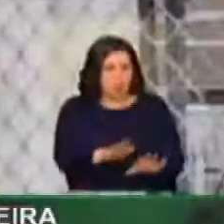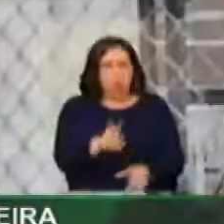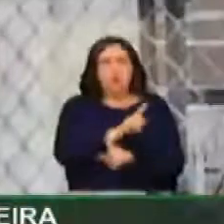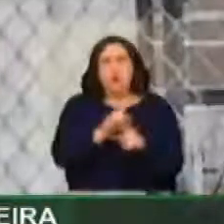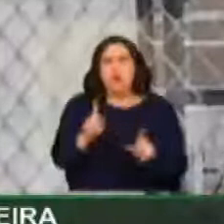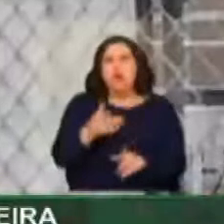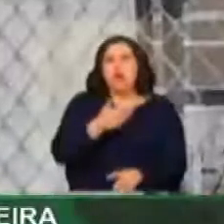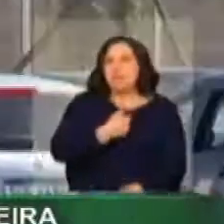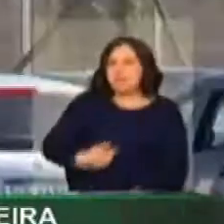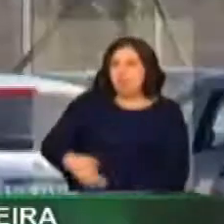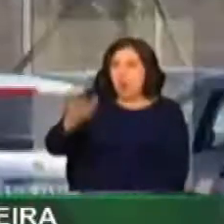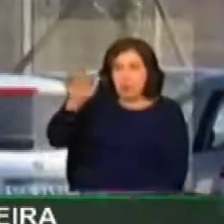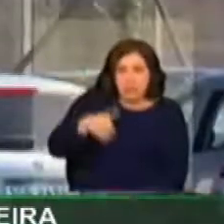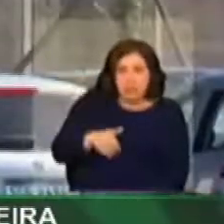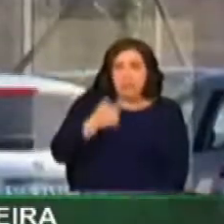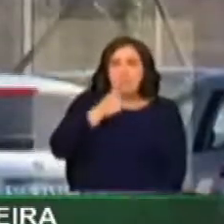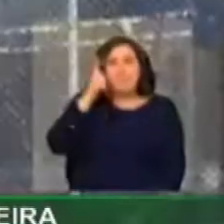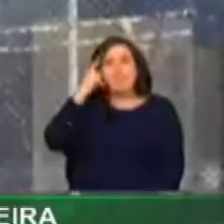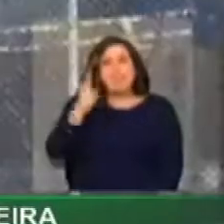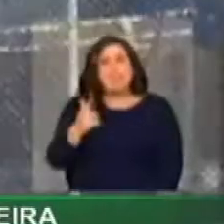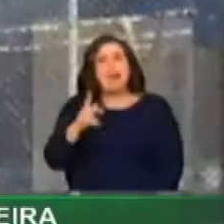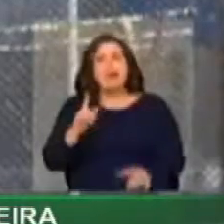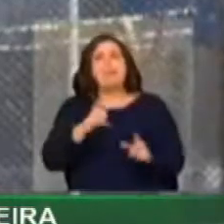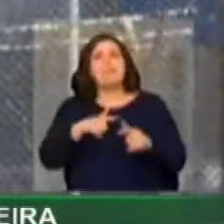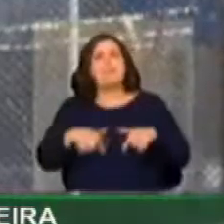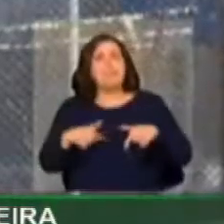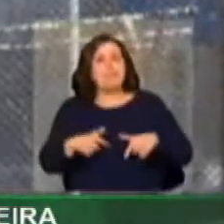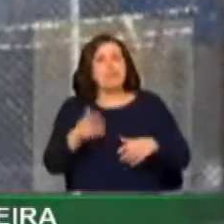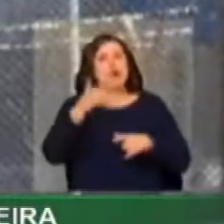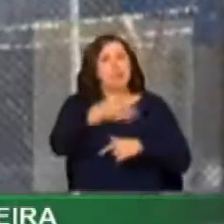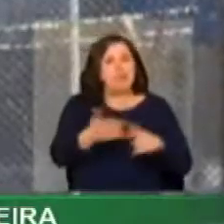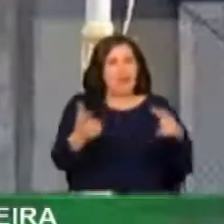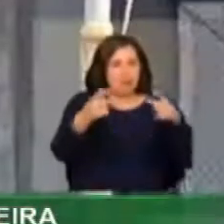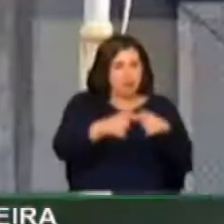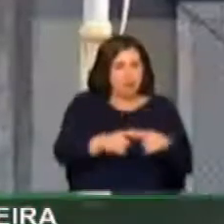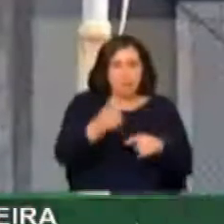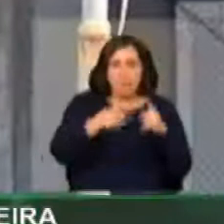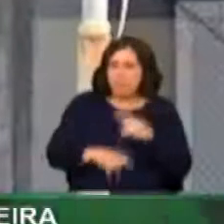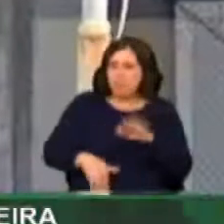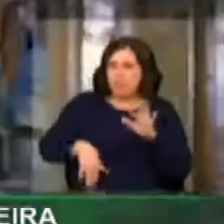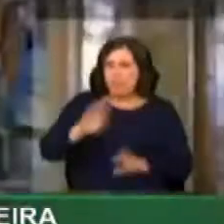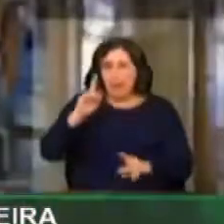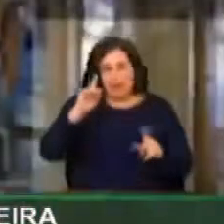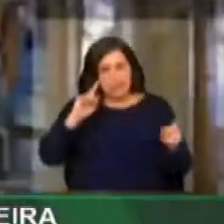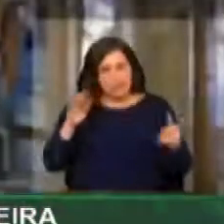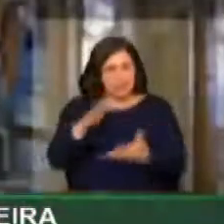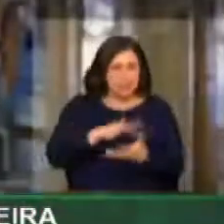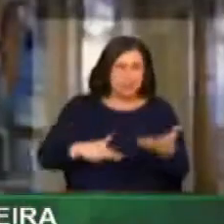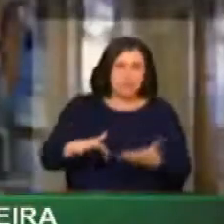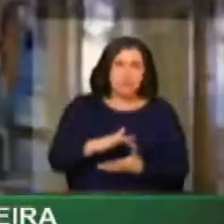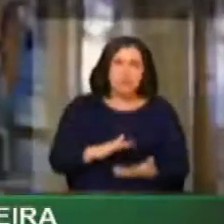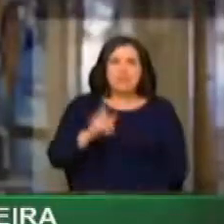el gobierno proponía comparecencia del ministro en comisión, lo que tensó aún más el relacionamiento en la Cámara Baja. Cuando uno toma esas